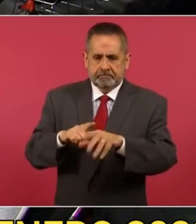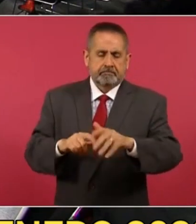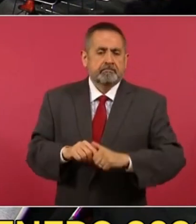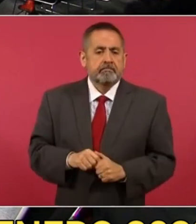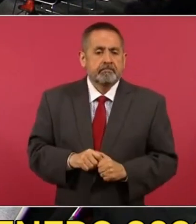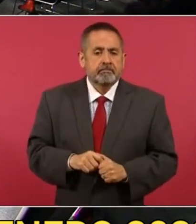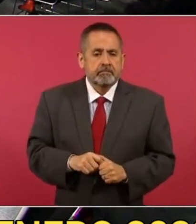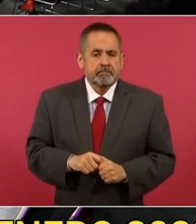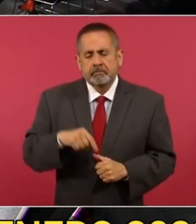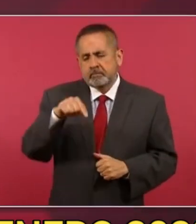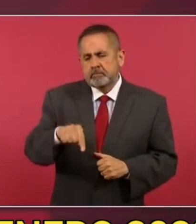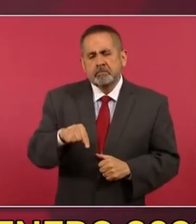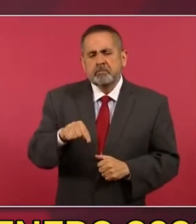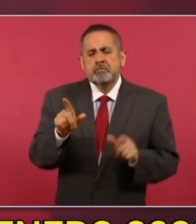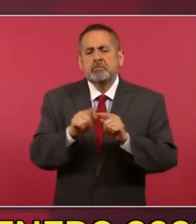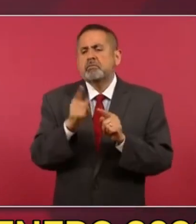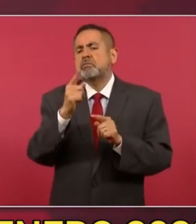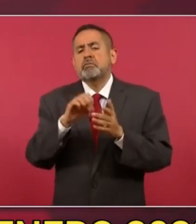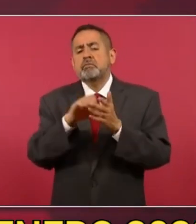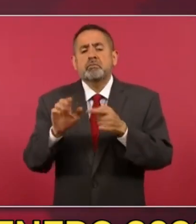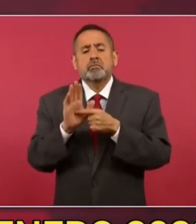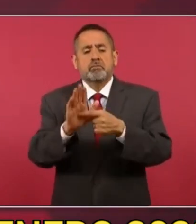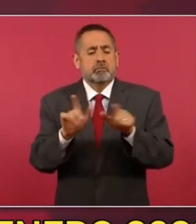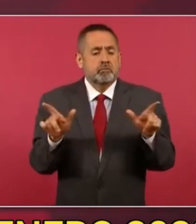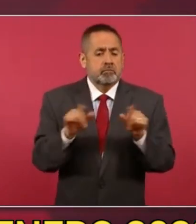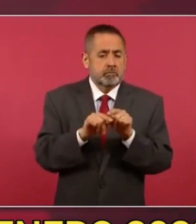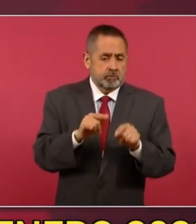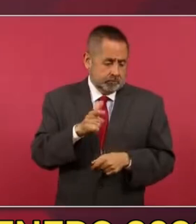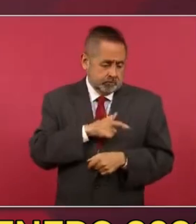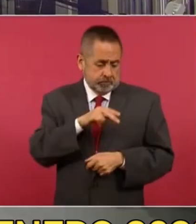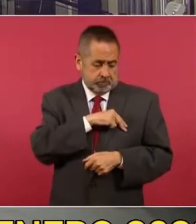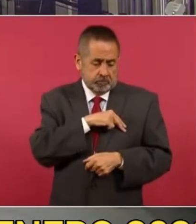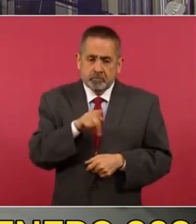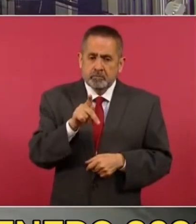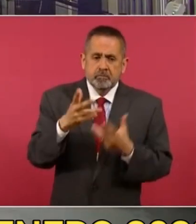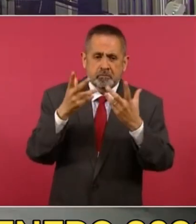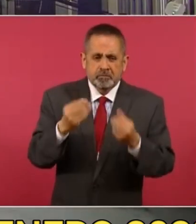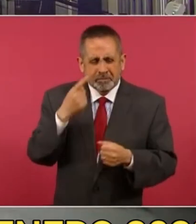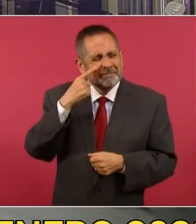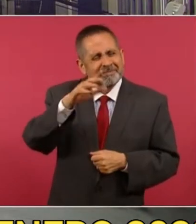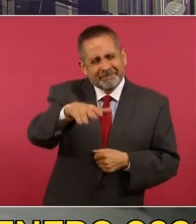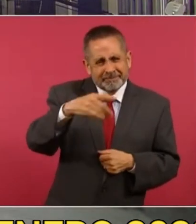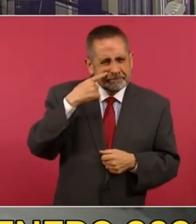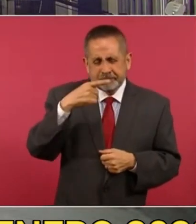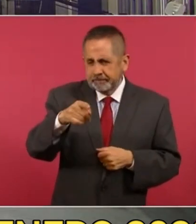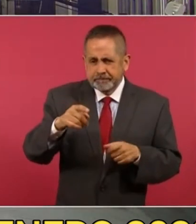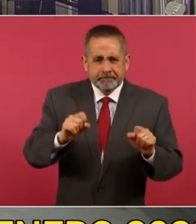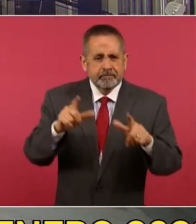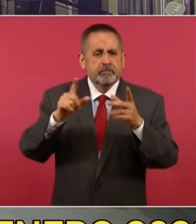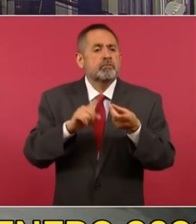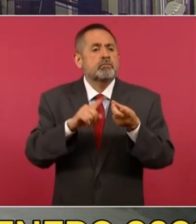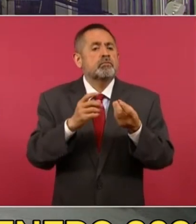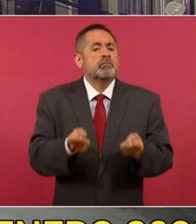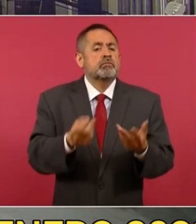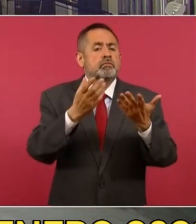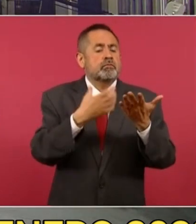Aquí estamos poniendo el caso nada más de la Guardia, pero también a ver si están los cuarteles que